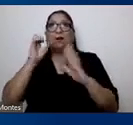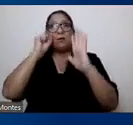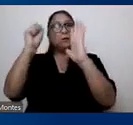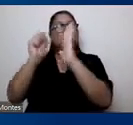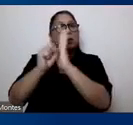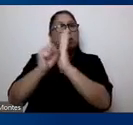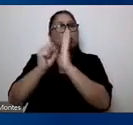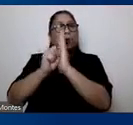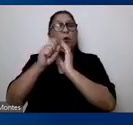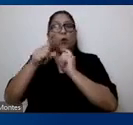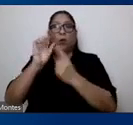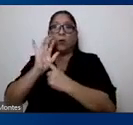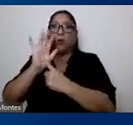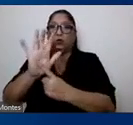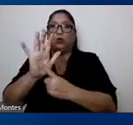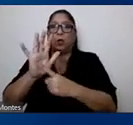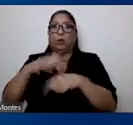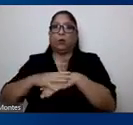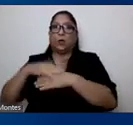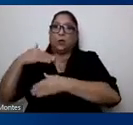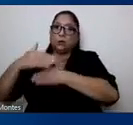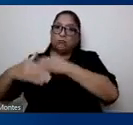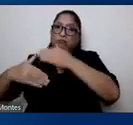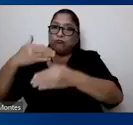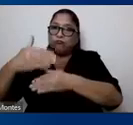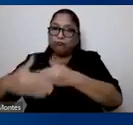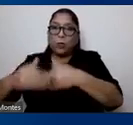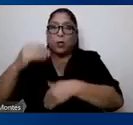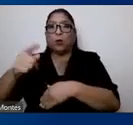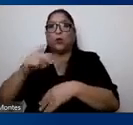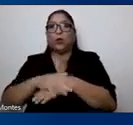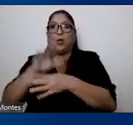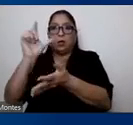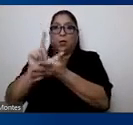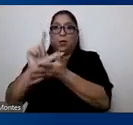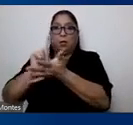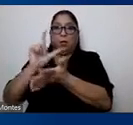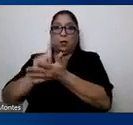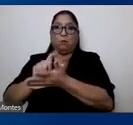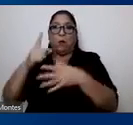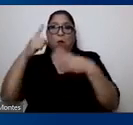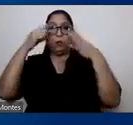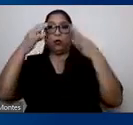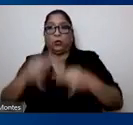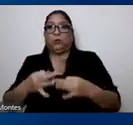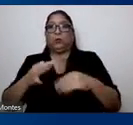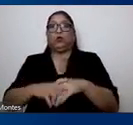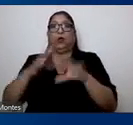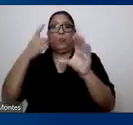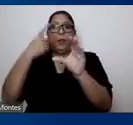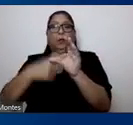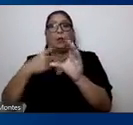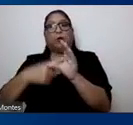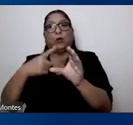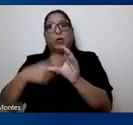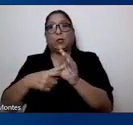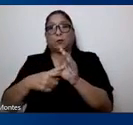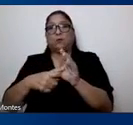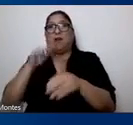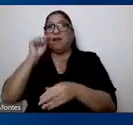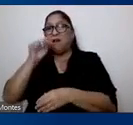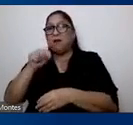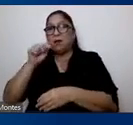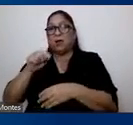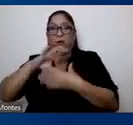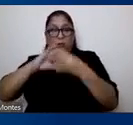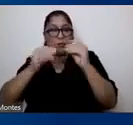que se desarrollan en la capital por obra y disposición del grupo terrorista Sendero Luminoso.